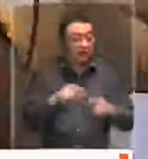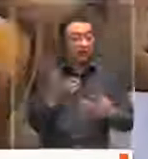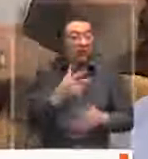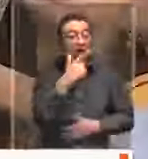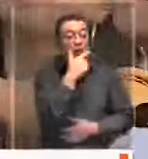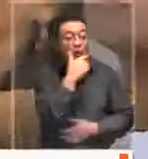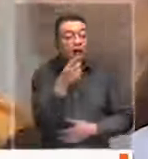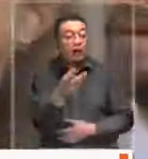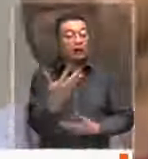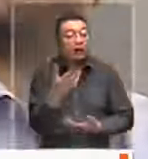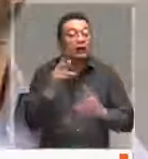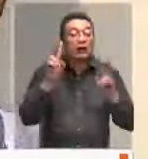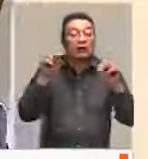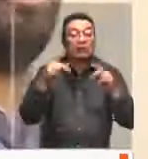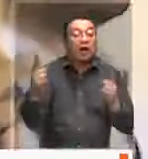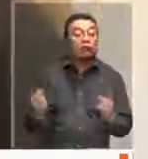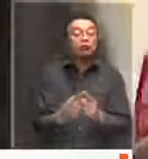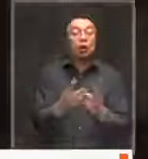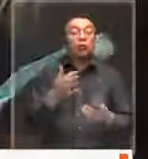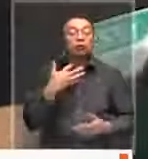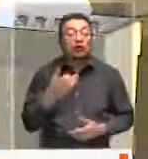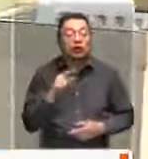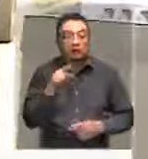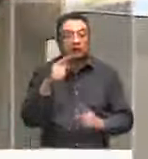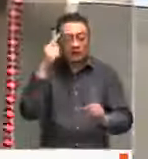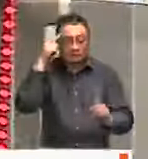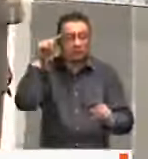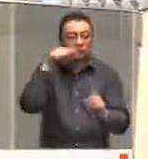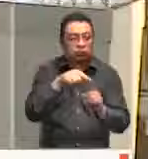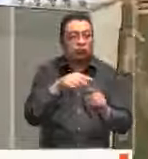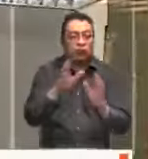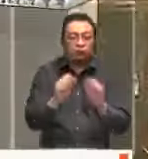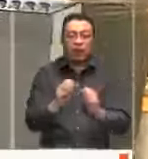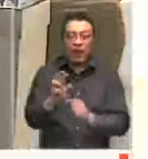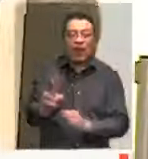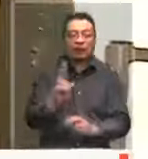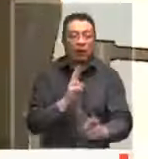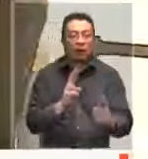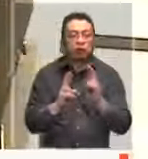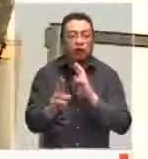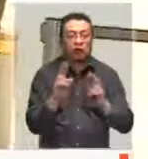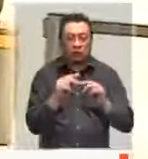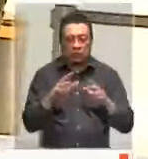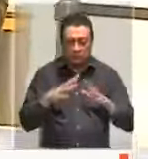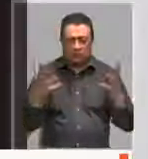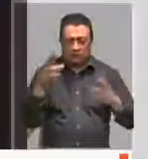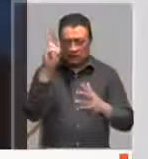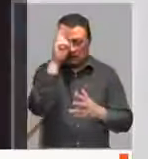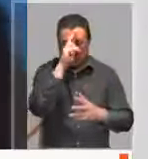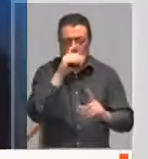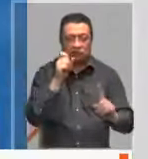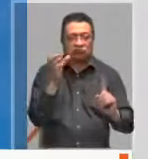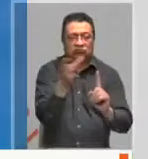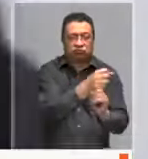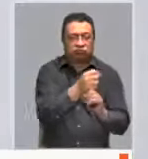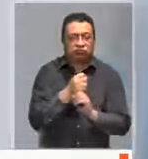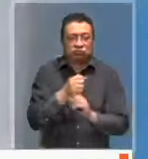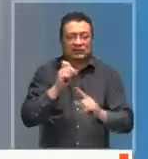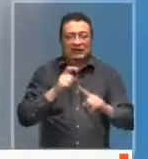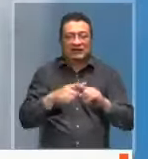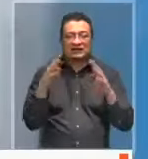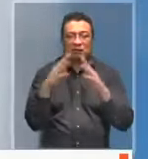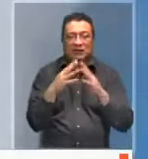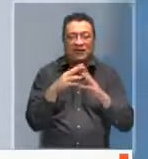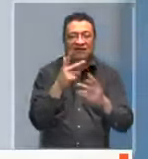respecto del secuestro? Precisamente con ese objetivo, obtener respuestas sobre el atípico secuestro del ex militar venezolano Ronald